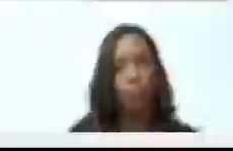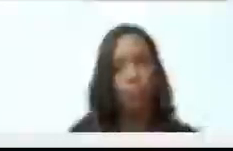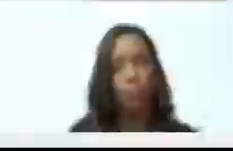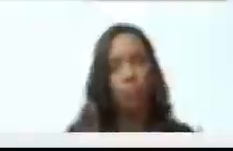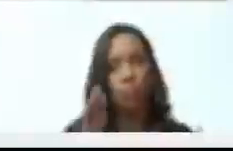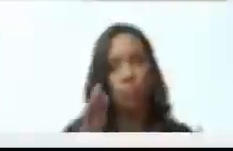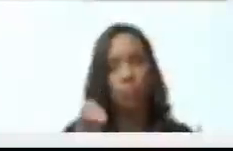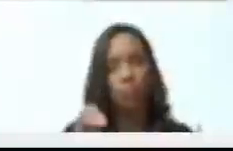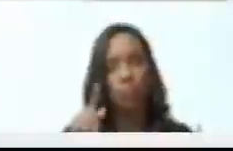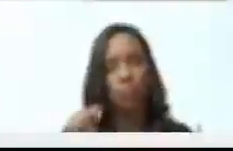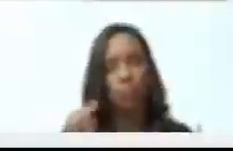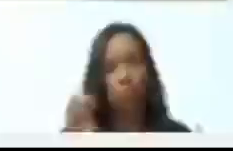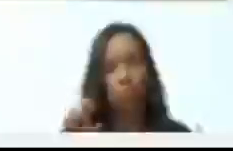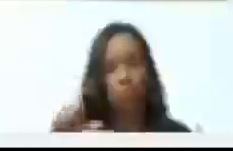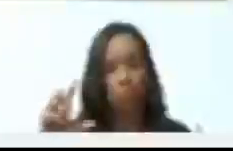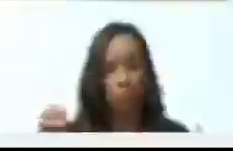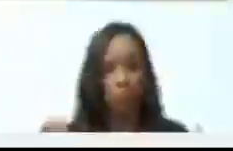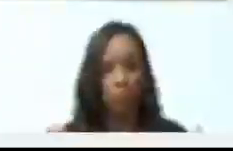Oposición.